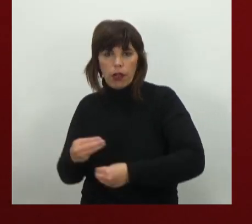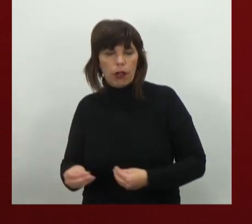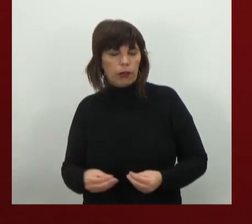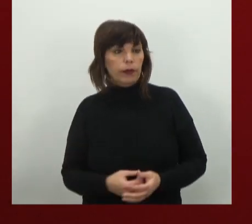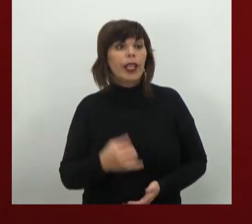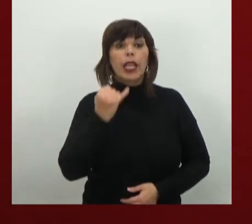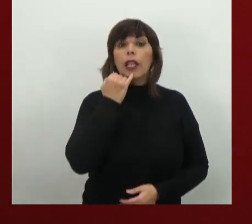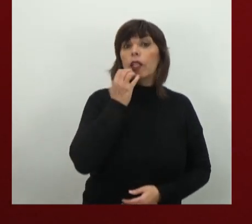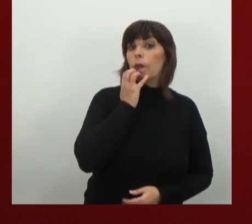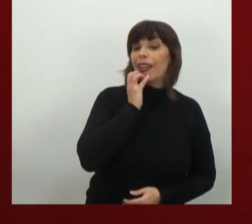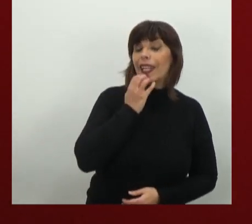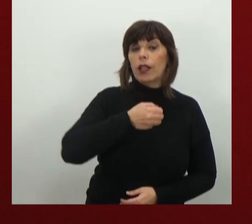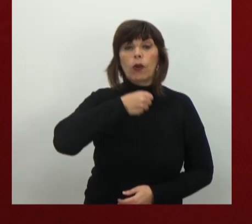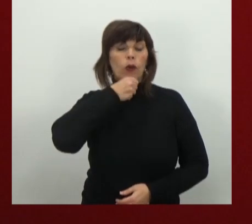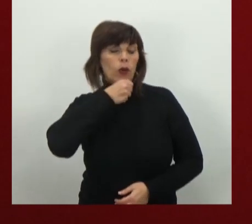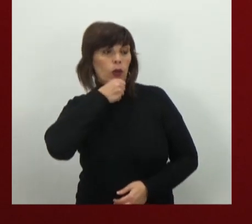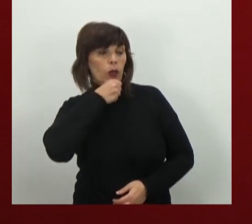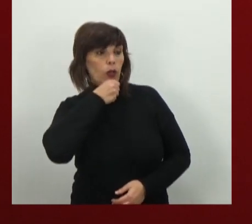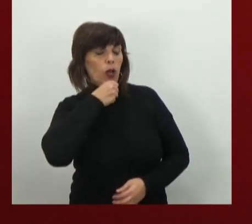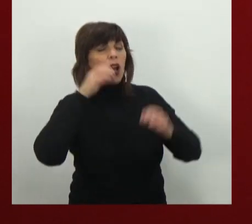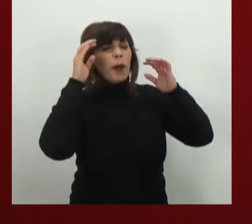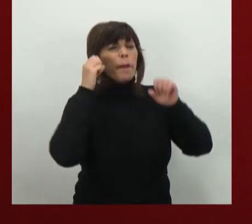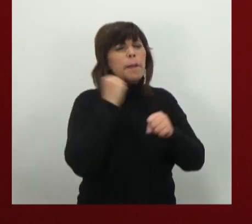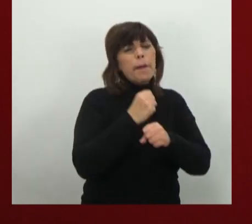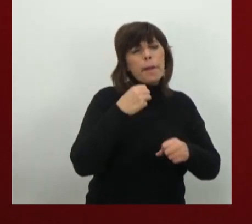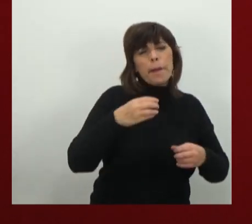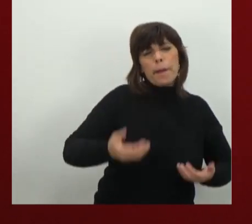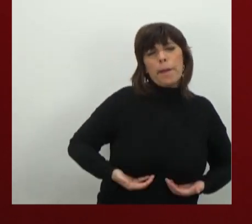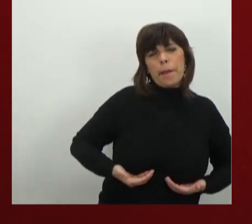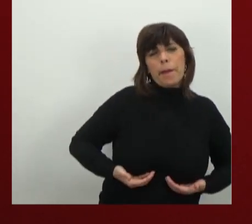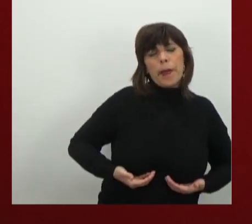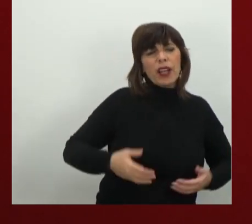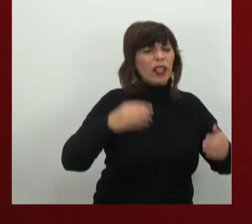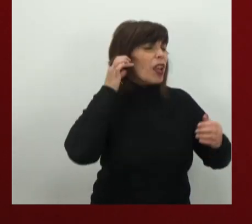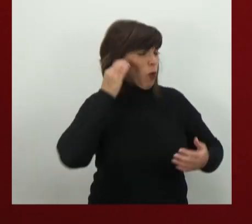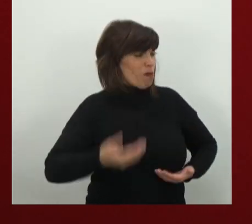Marta era atraída o distraída por muchas cosas.